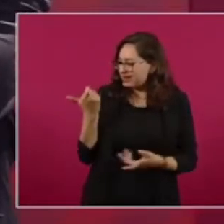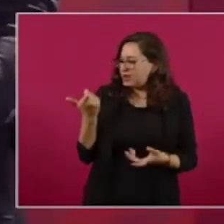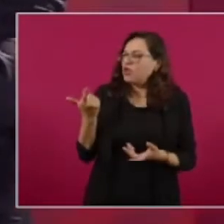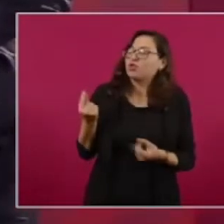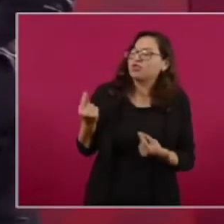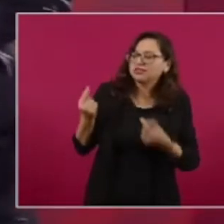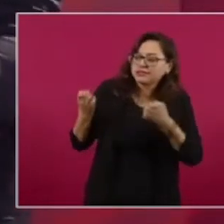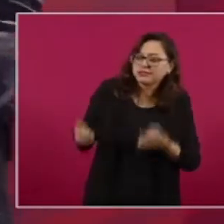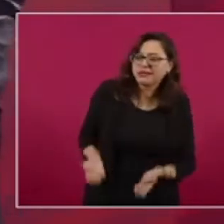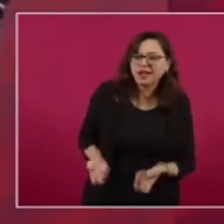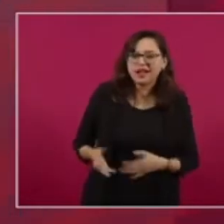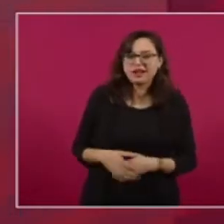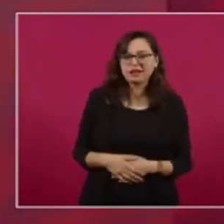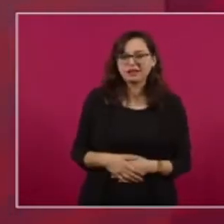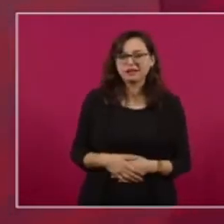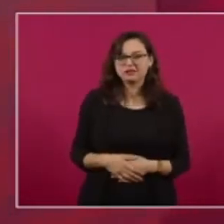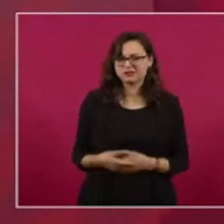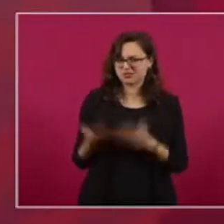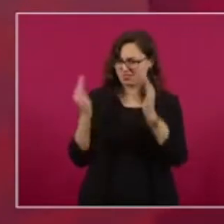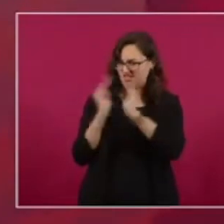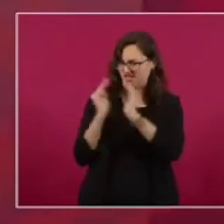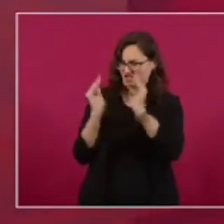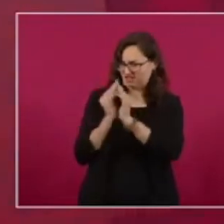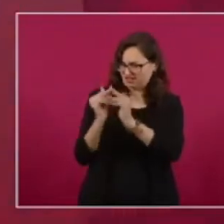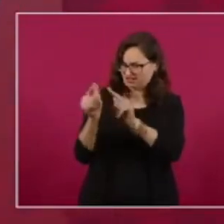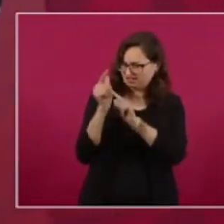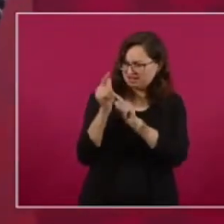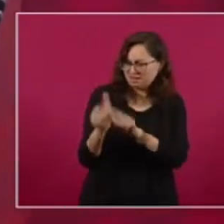¿para qué nos quedamos con esas casas?